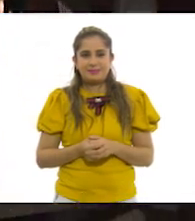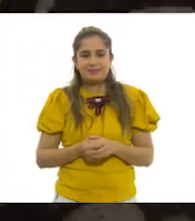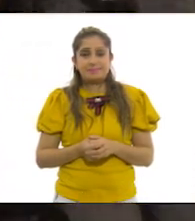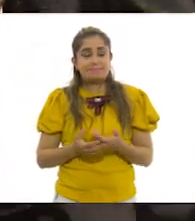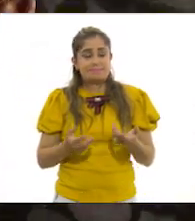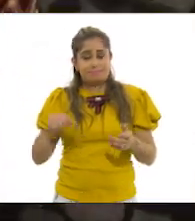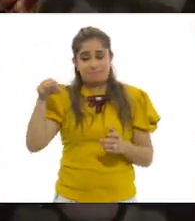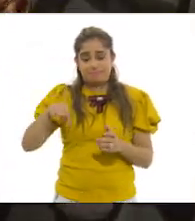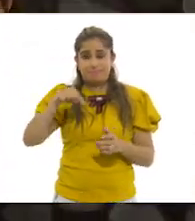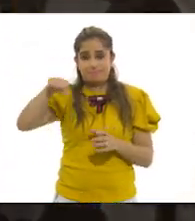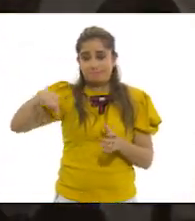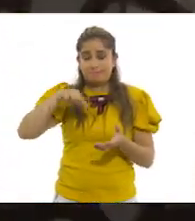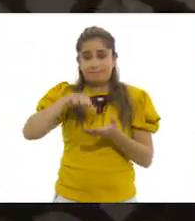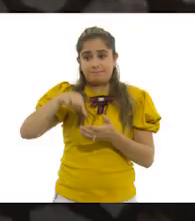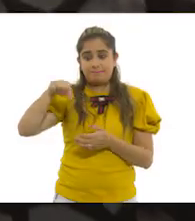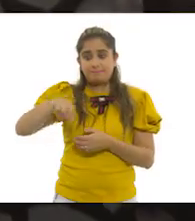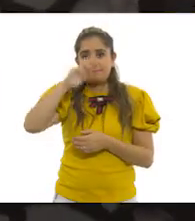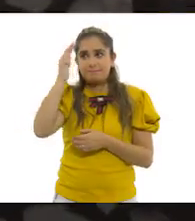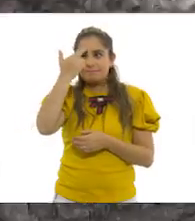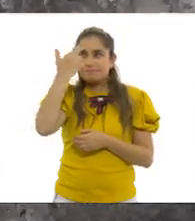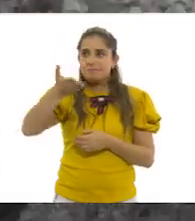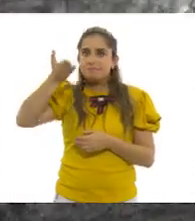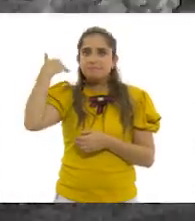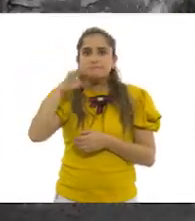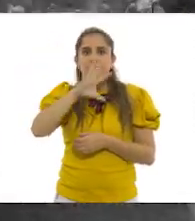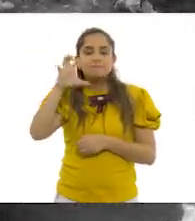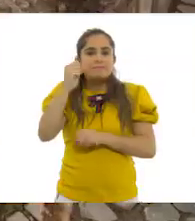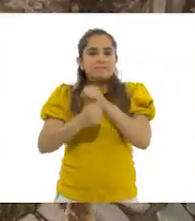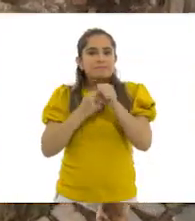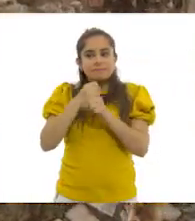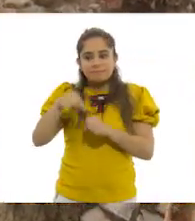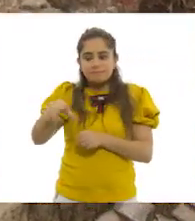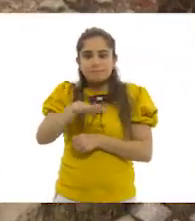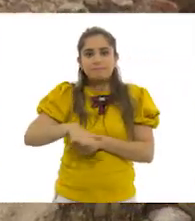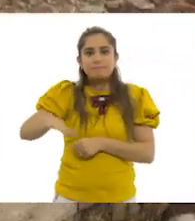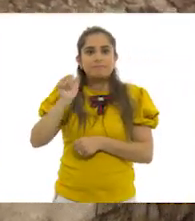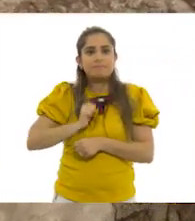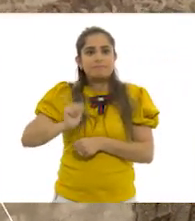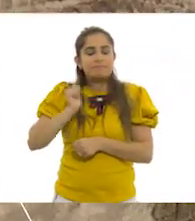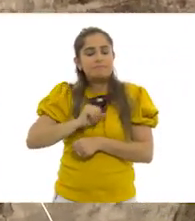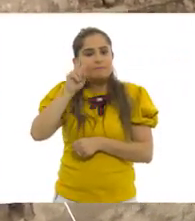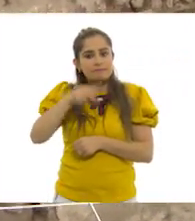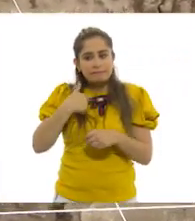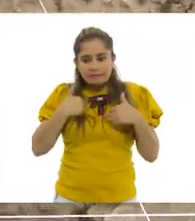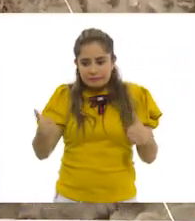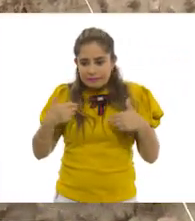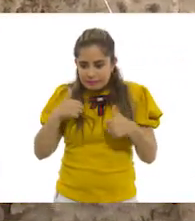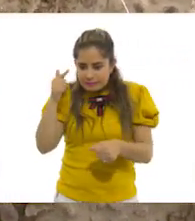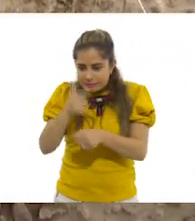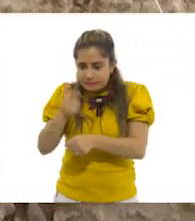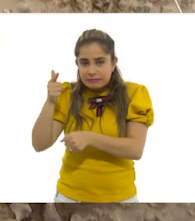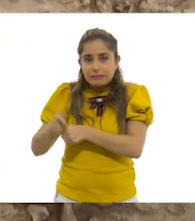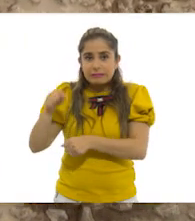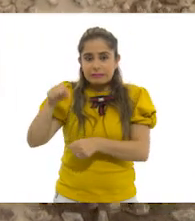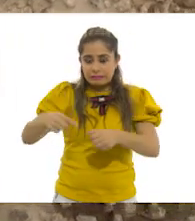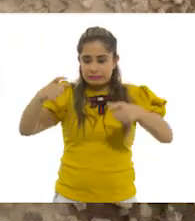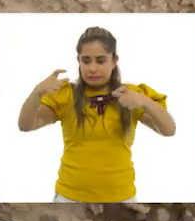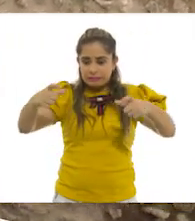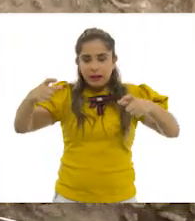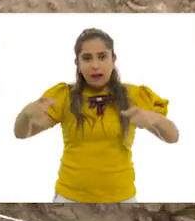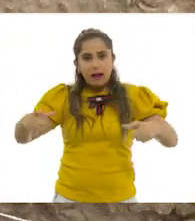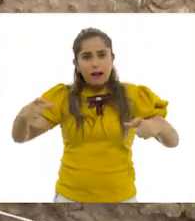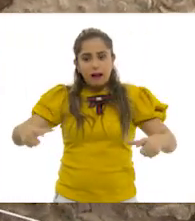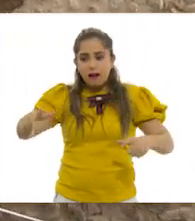Estar aquí es retroceder al menos 5 siglos en el tiempo y comprender la relevancia de esta base circular y de todo